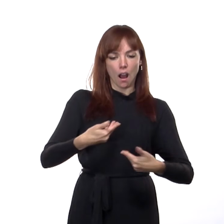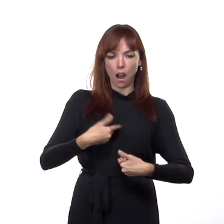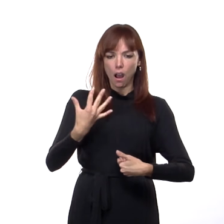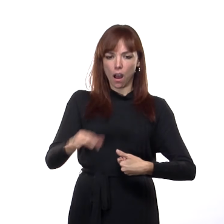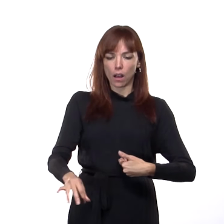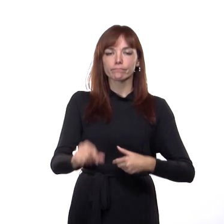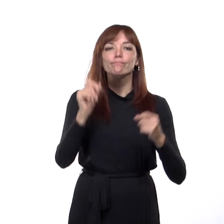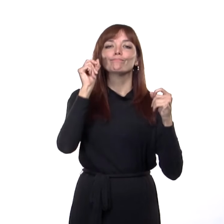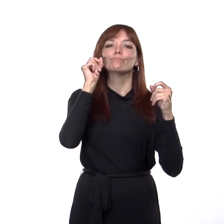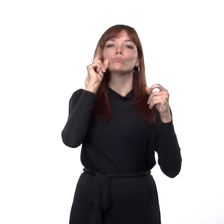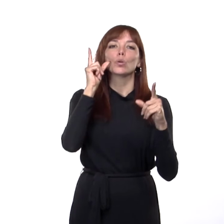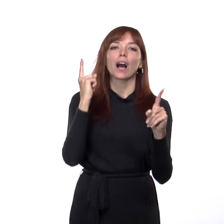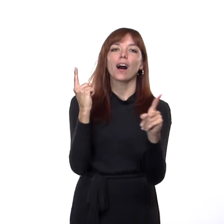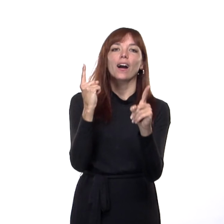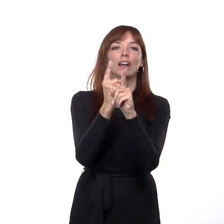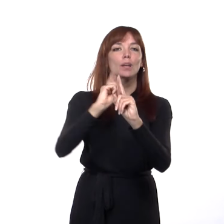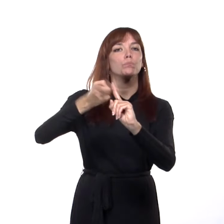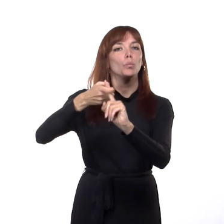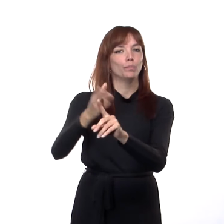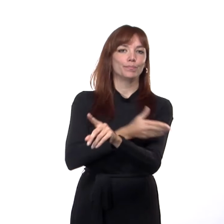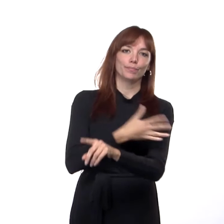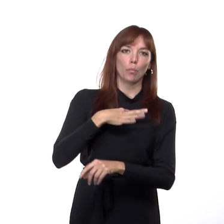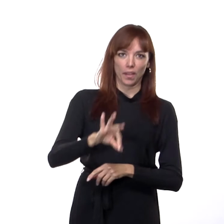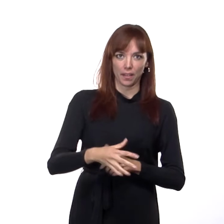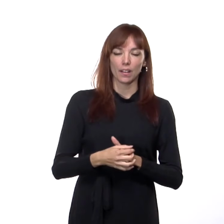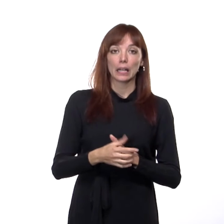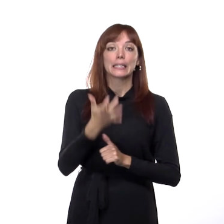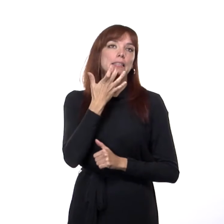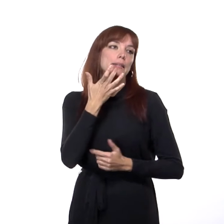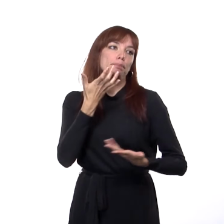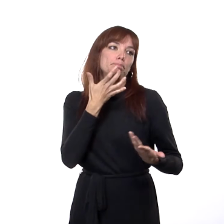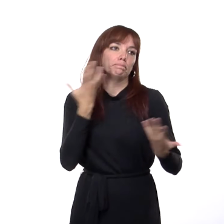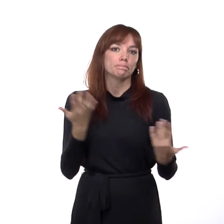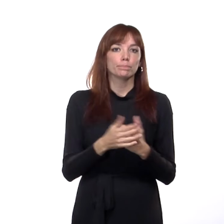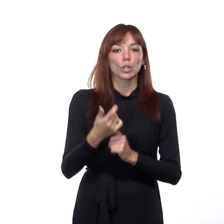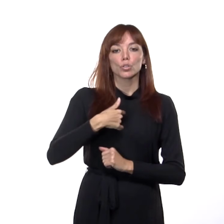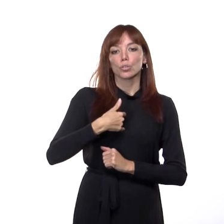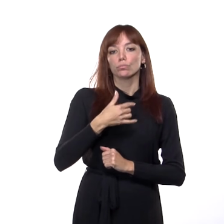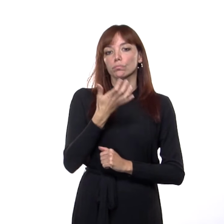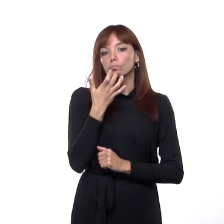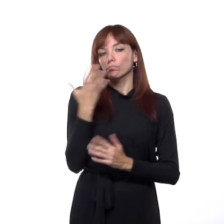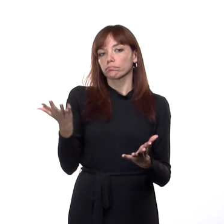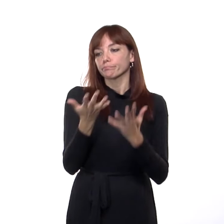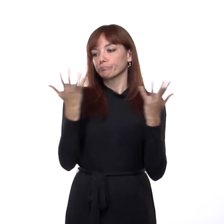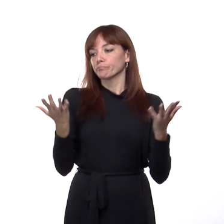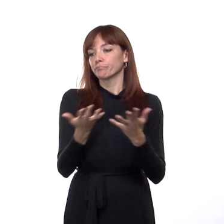ataques de ciberseguridad vale es decir si yo tengo digamos